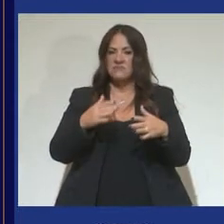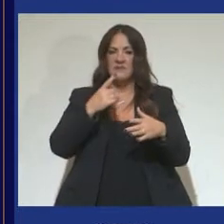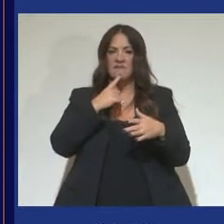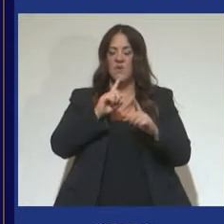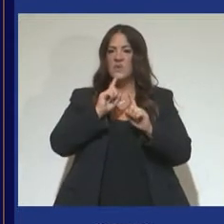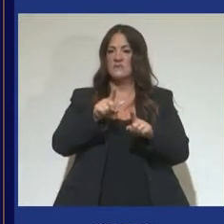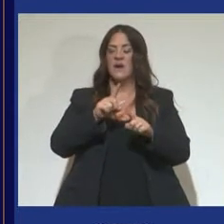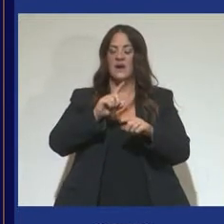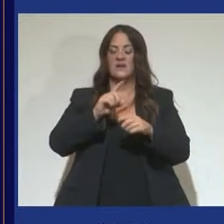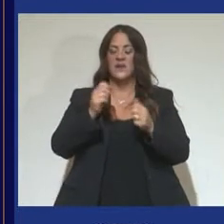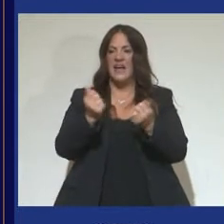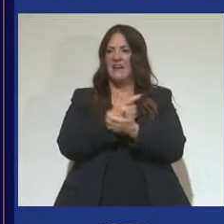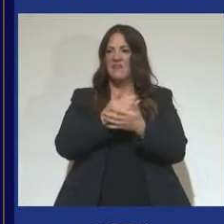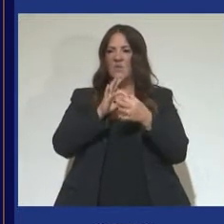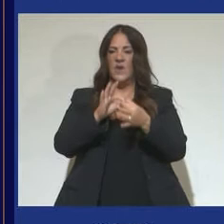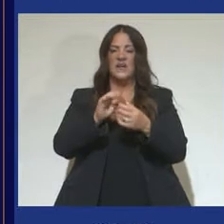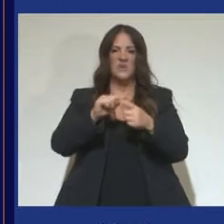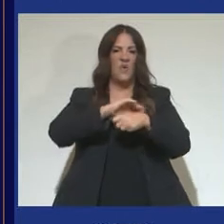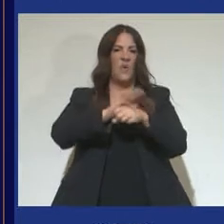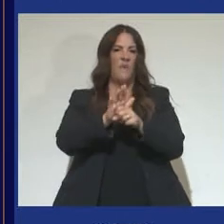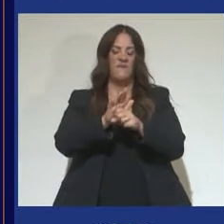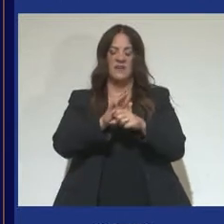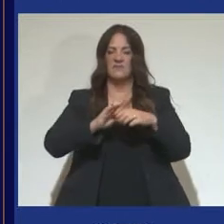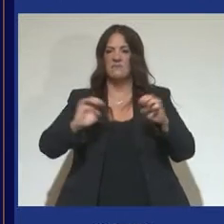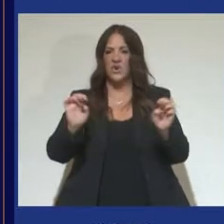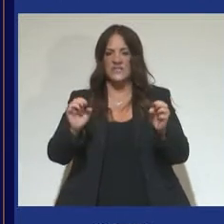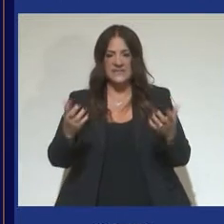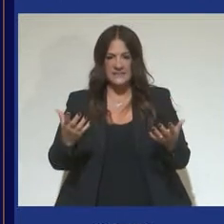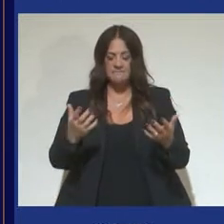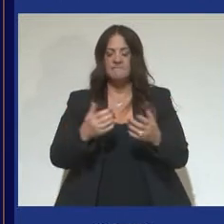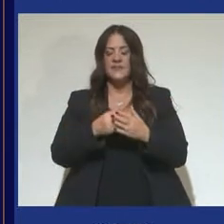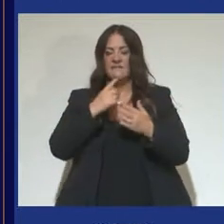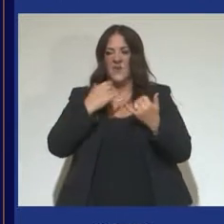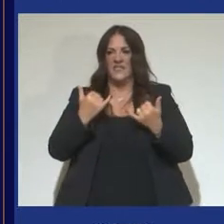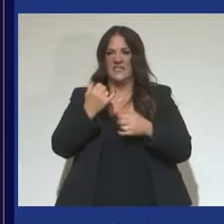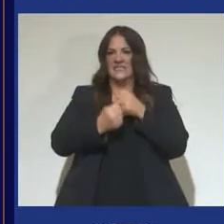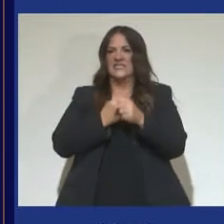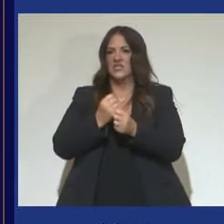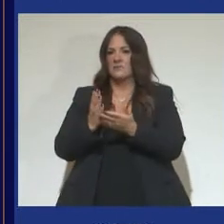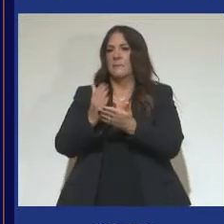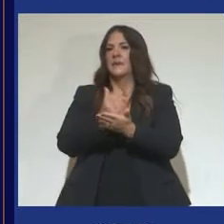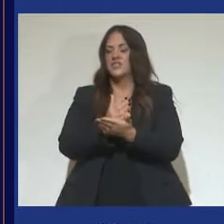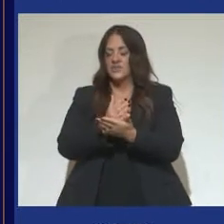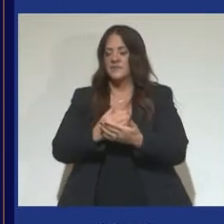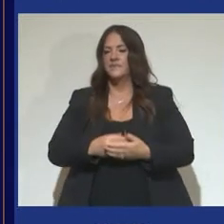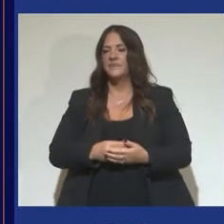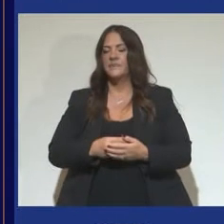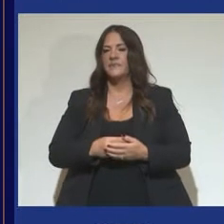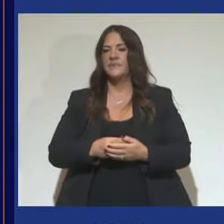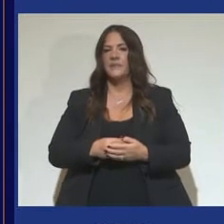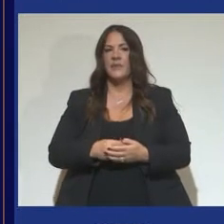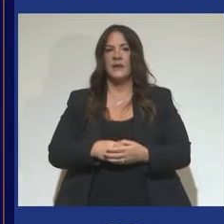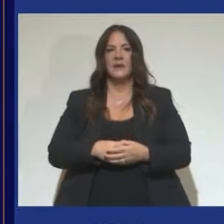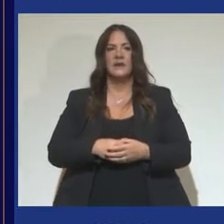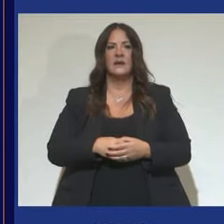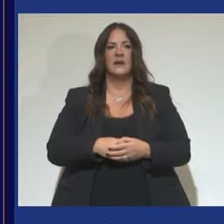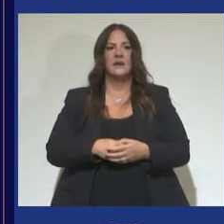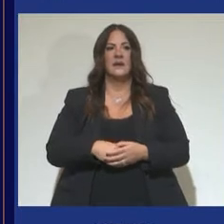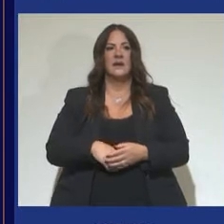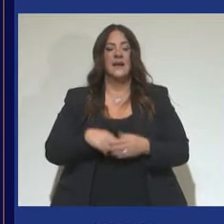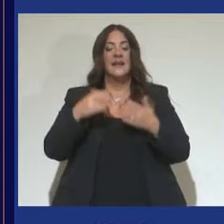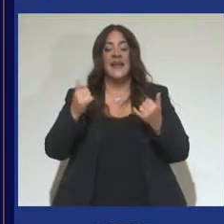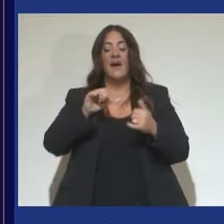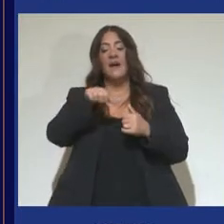de respuesta a emergencias que tienen que ver con el cob y 372 millones serán trasladas las